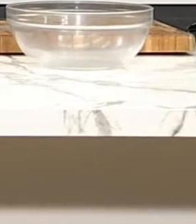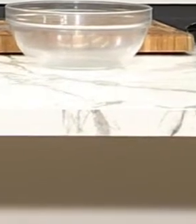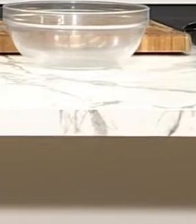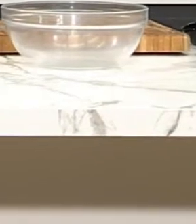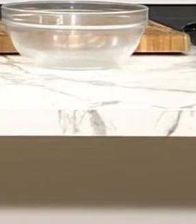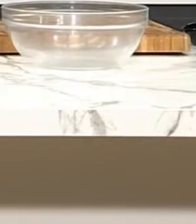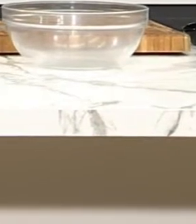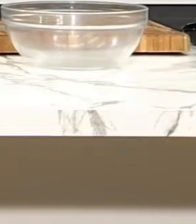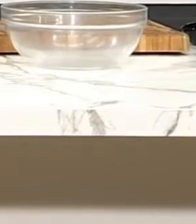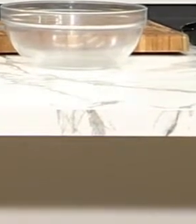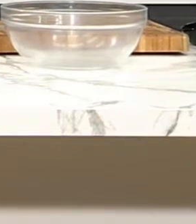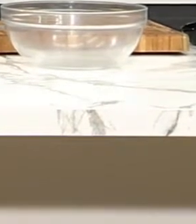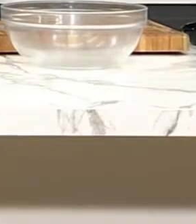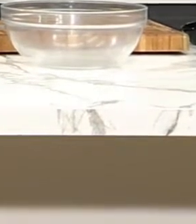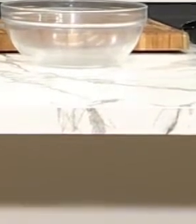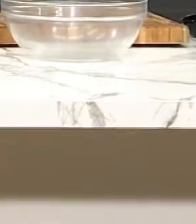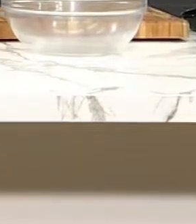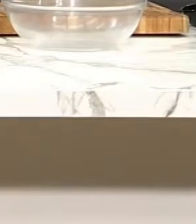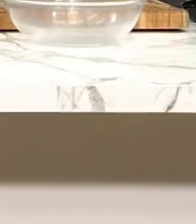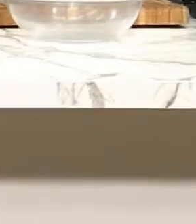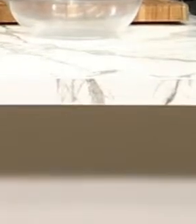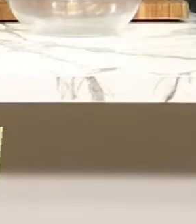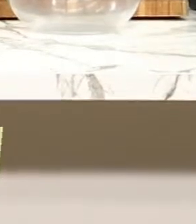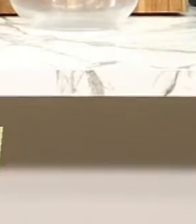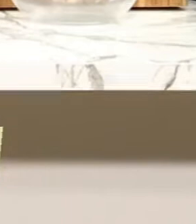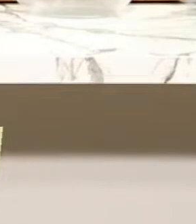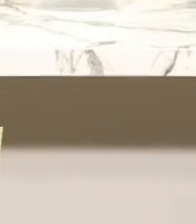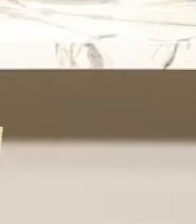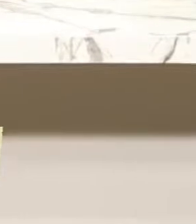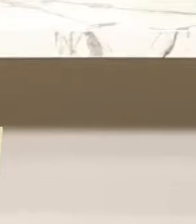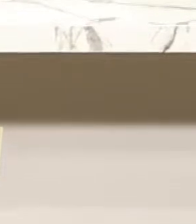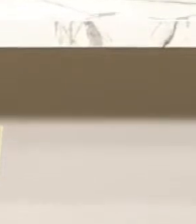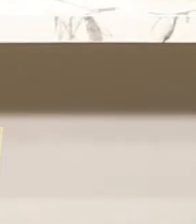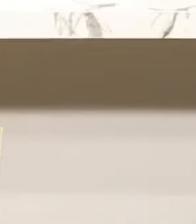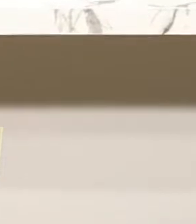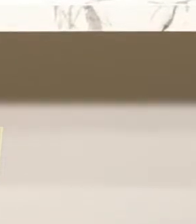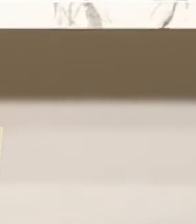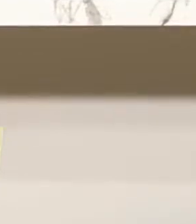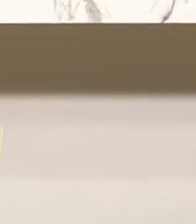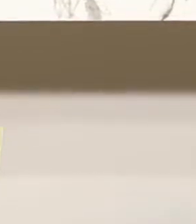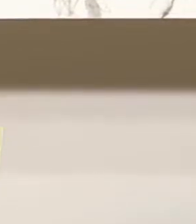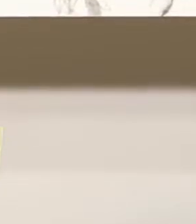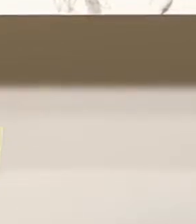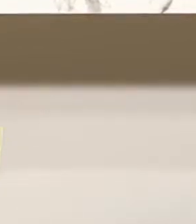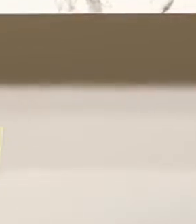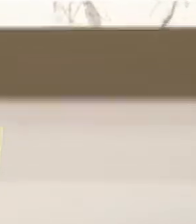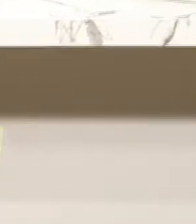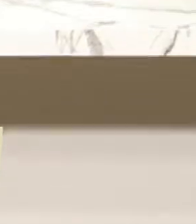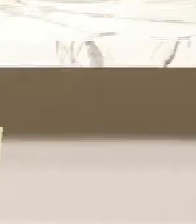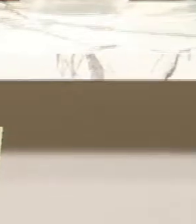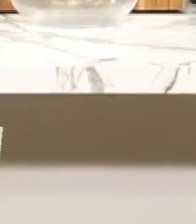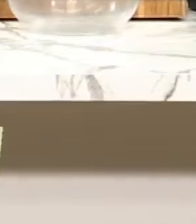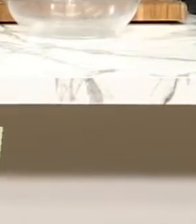Manía presente. Totalmente, con todo, totalmente. Con un Uruguay muy contento con la llegada de Suárez. Claro. Con